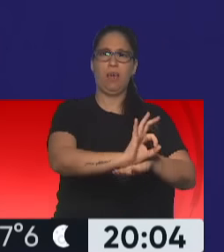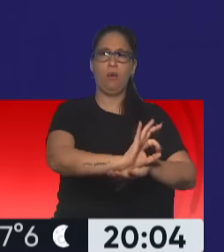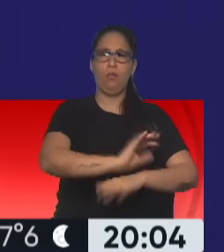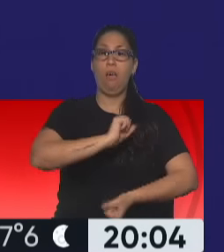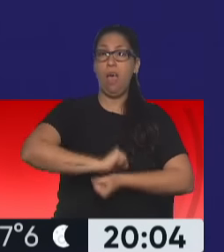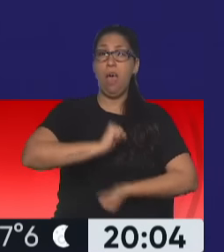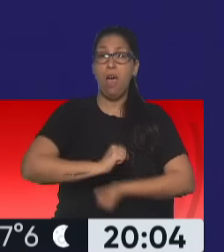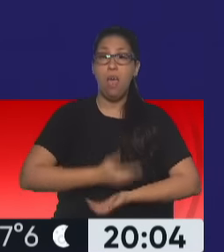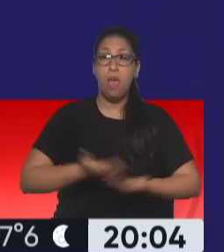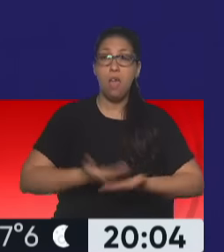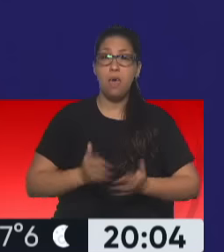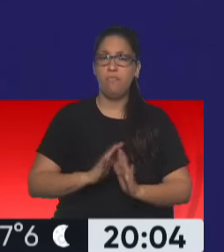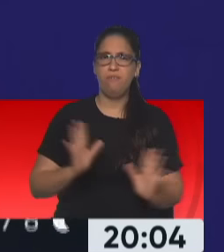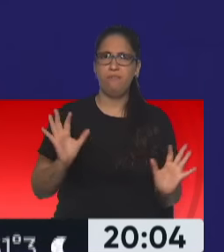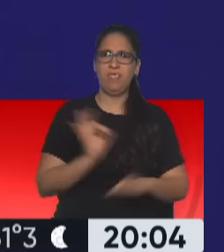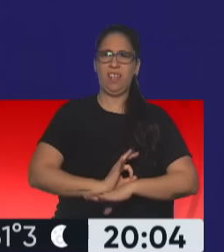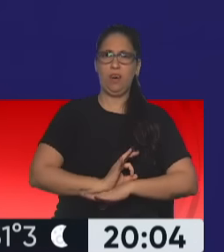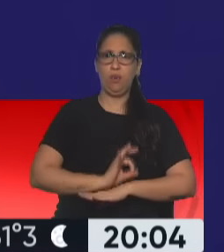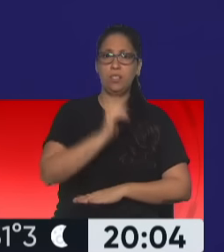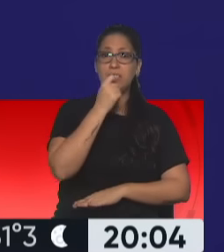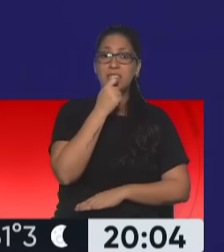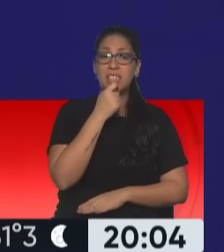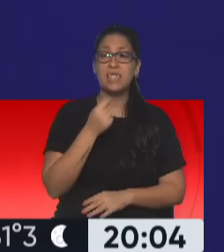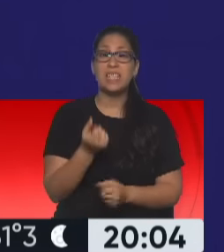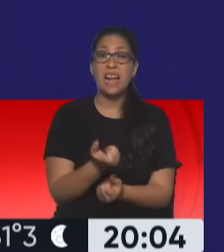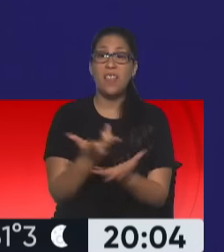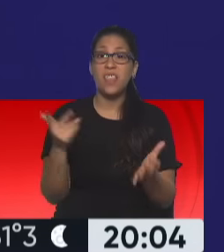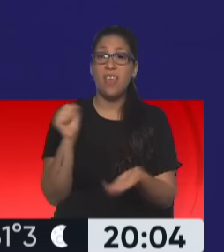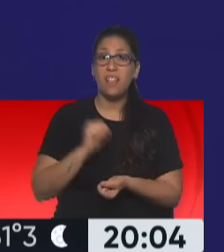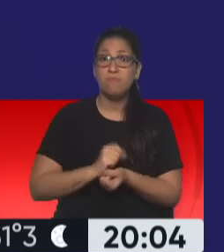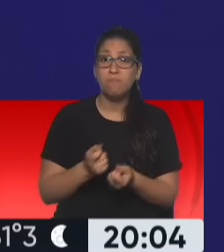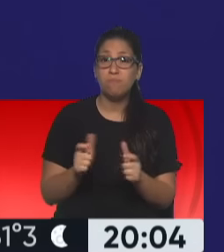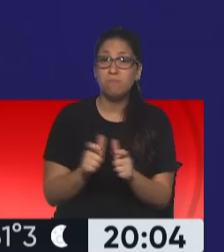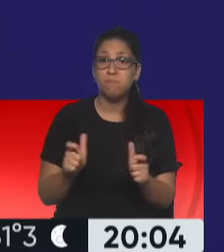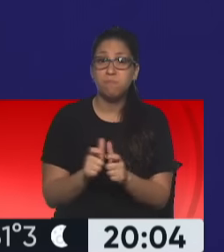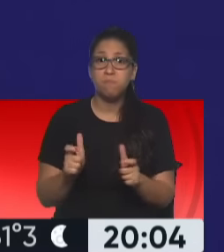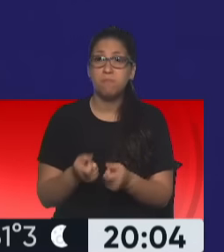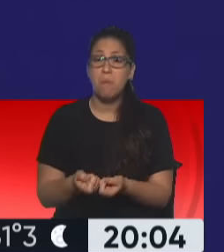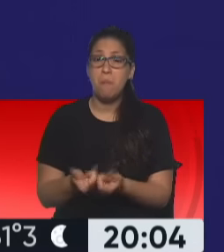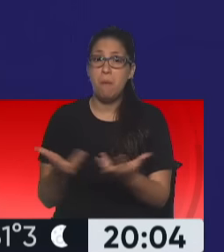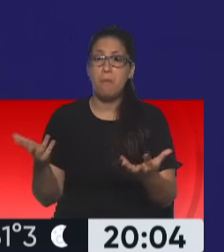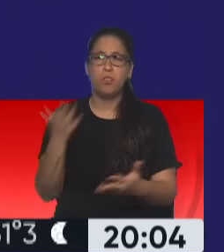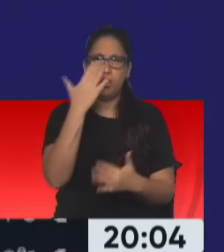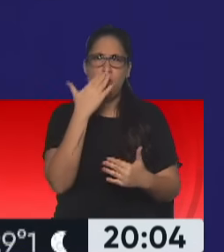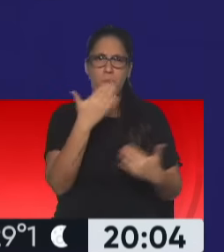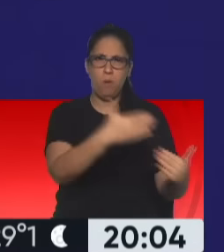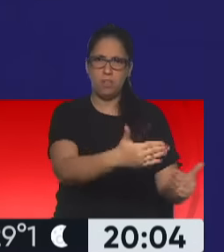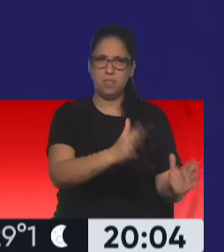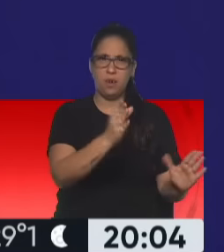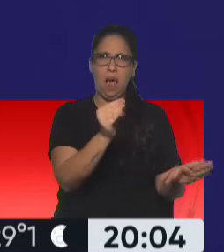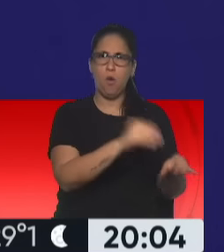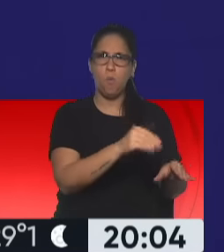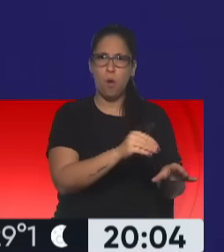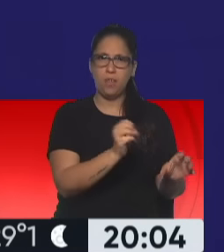Que no es lo mismo. Porque si hay crecimiento y la demanda de dinero crece, hay lugar para emisión, y eso lo voy a discutir en la parte que discutimos la acumulación de